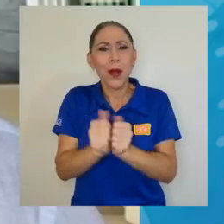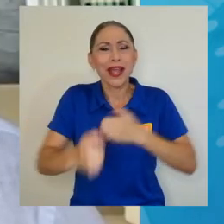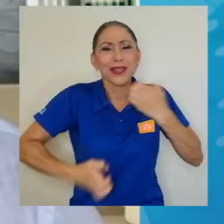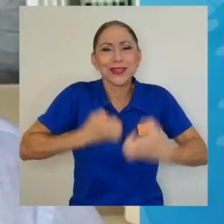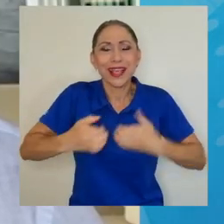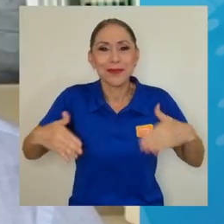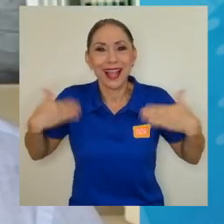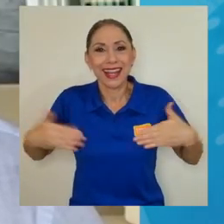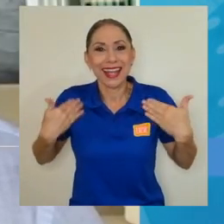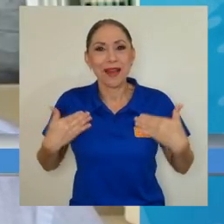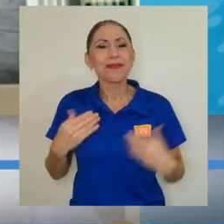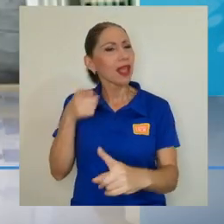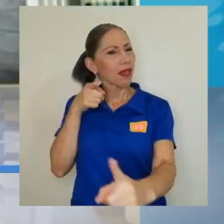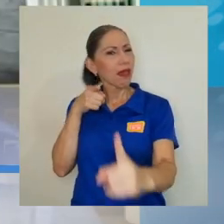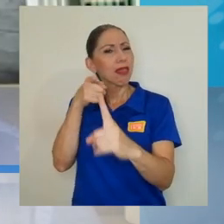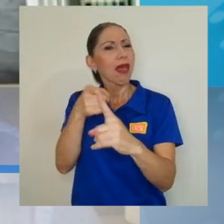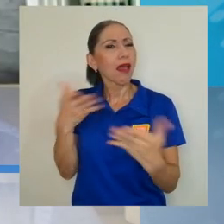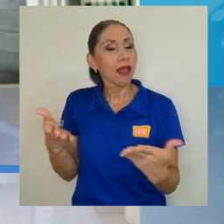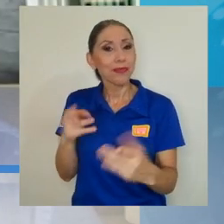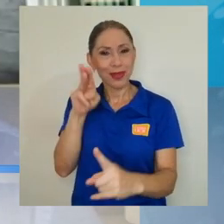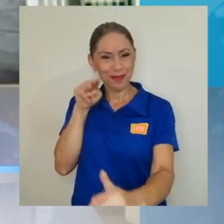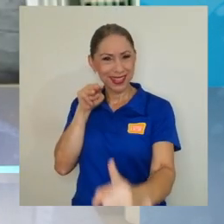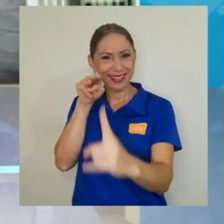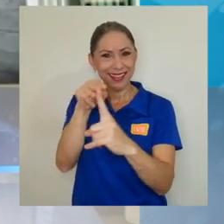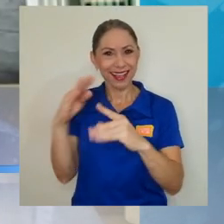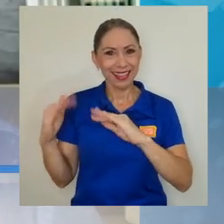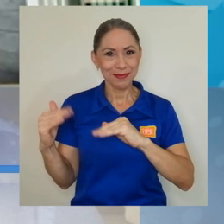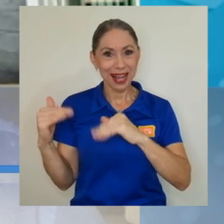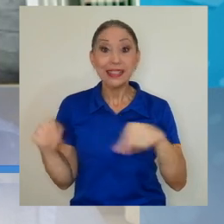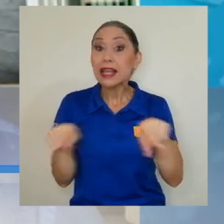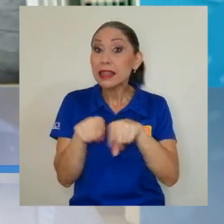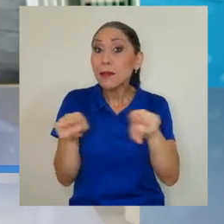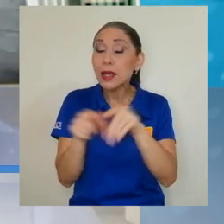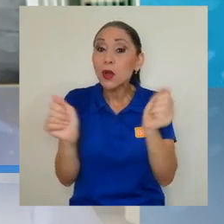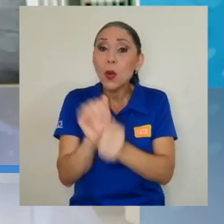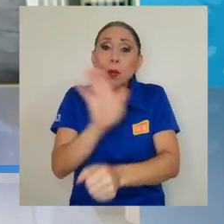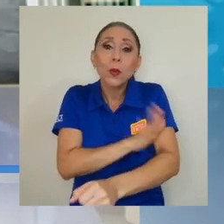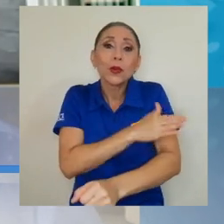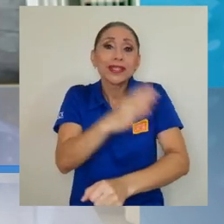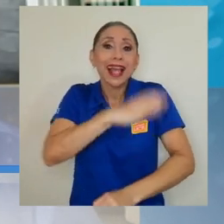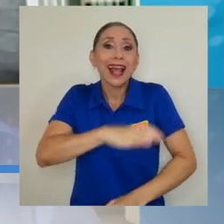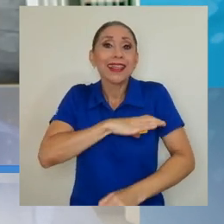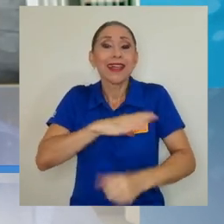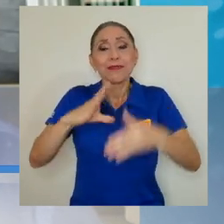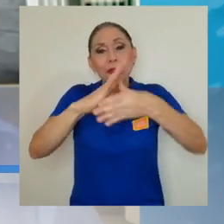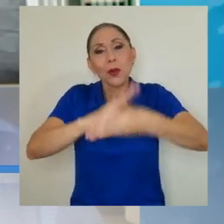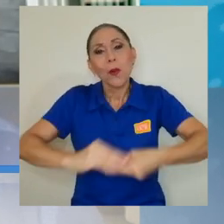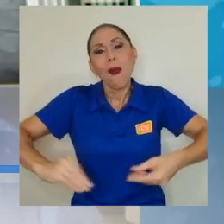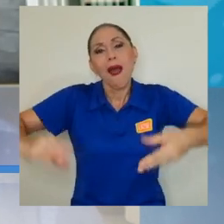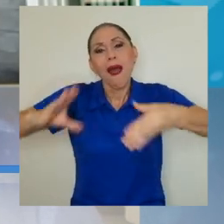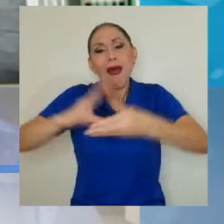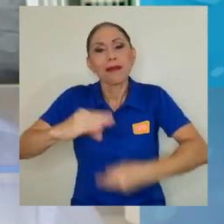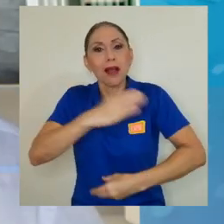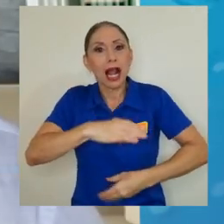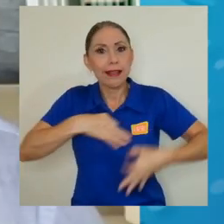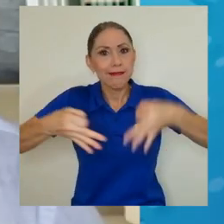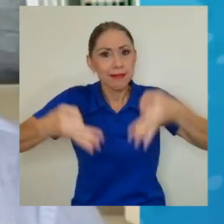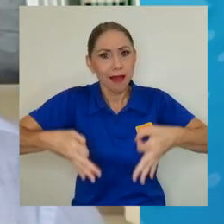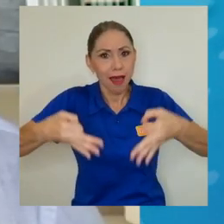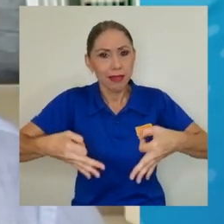era llevar un mensaje de esperanza y también llevar música de calidad, cuentos de calidad y lograr